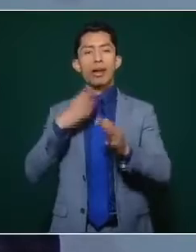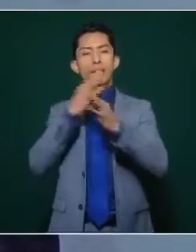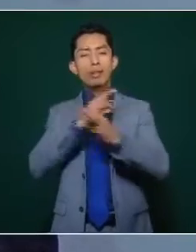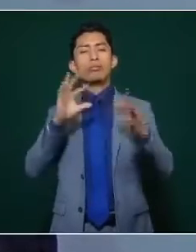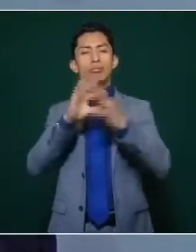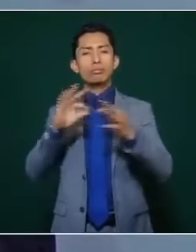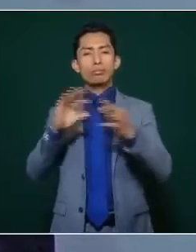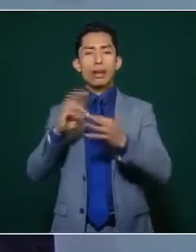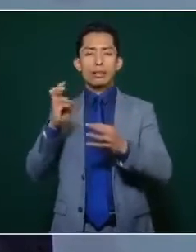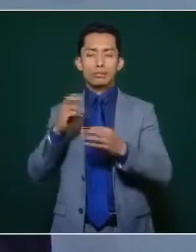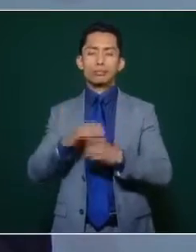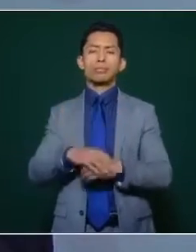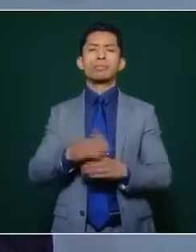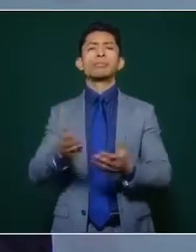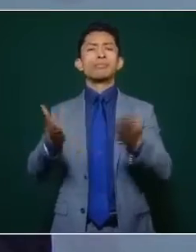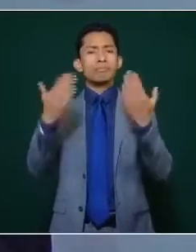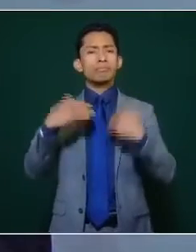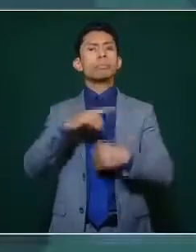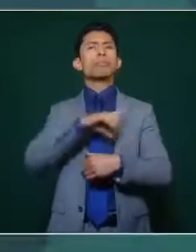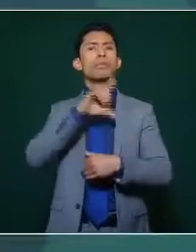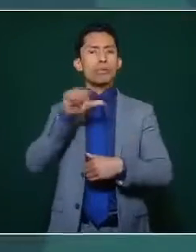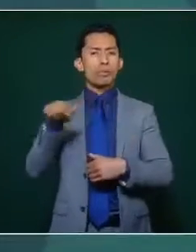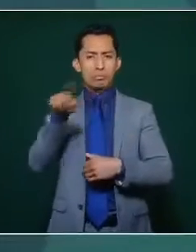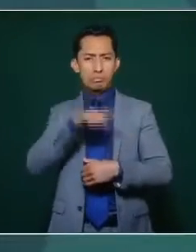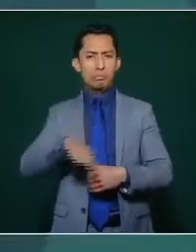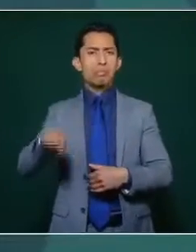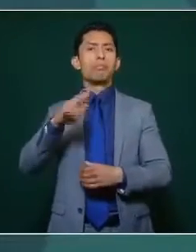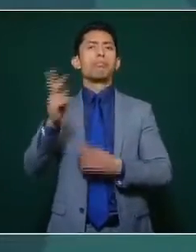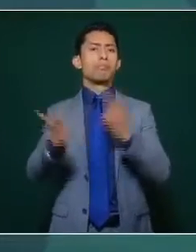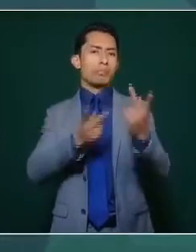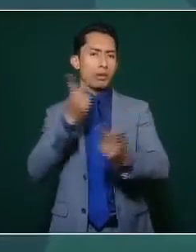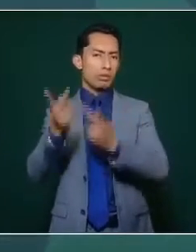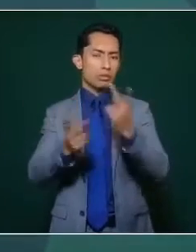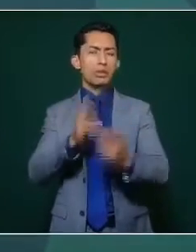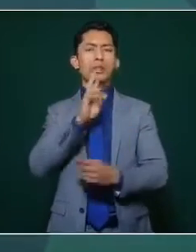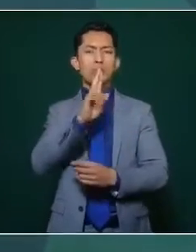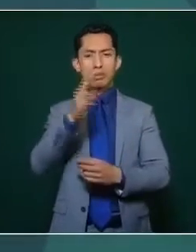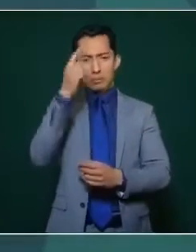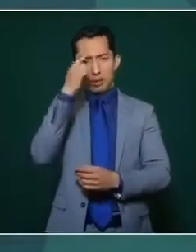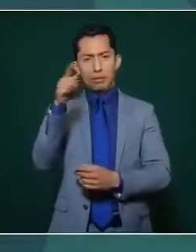y luego las preguntas y las respuestas para ustedes.